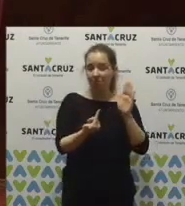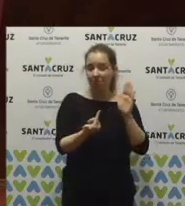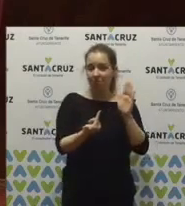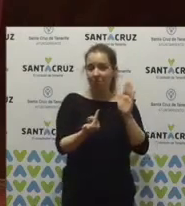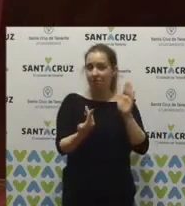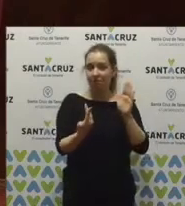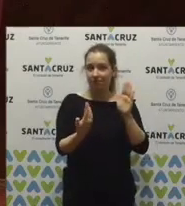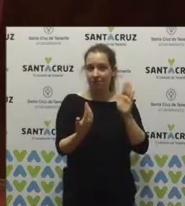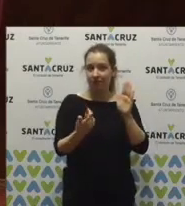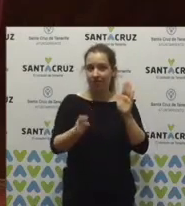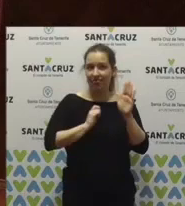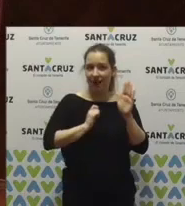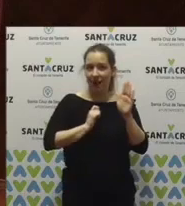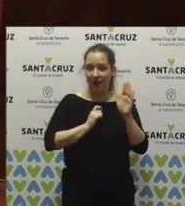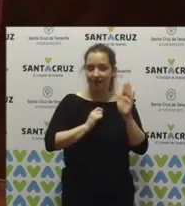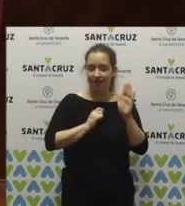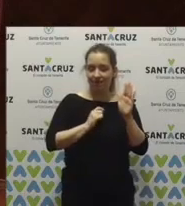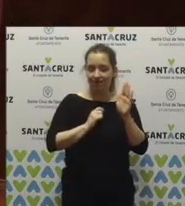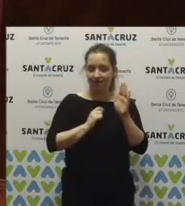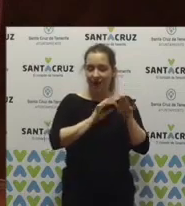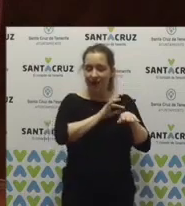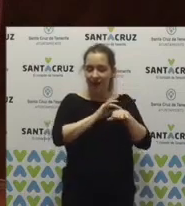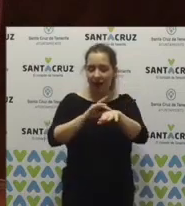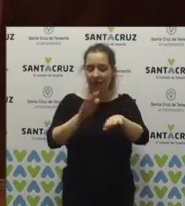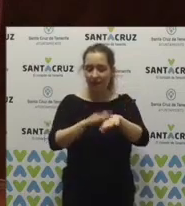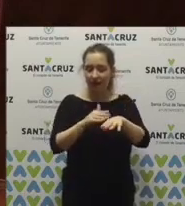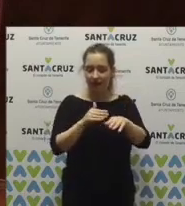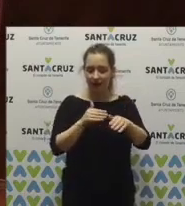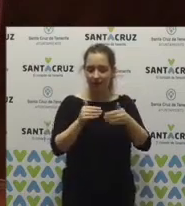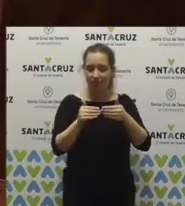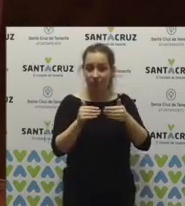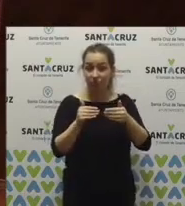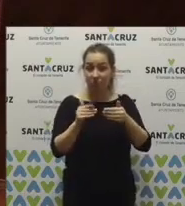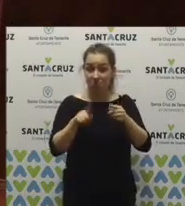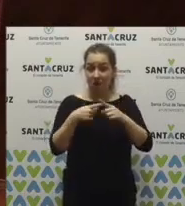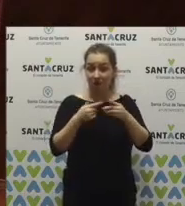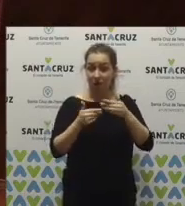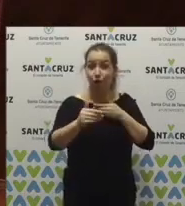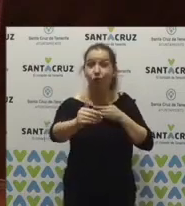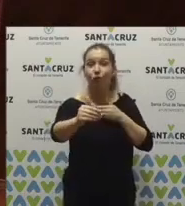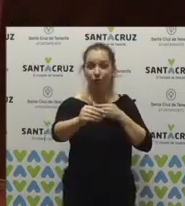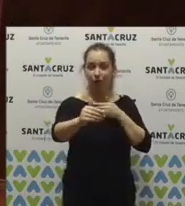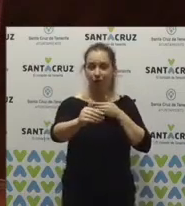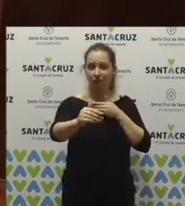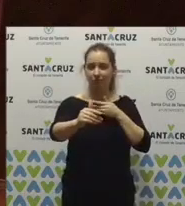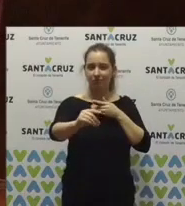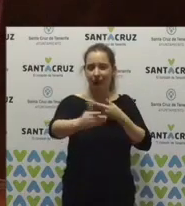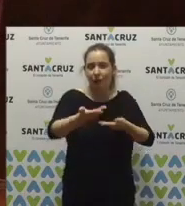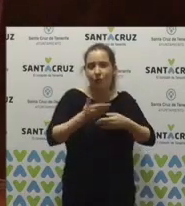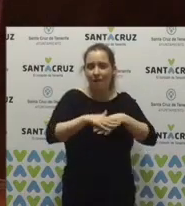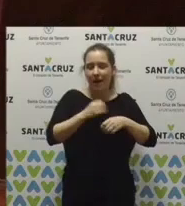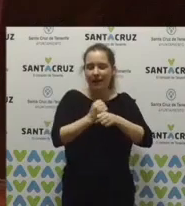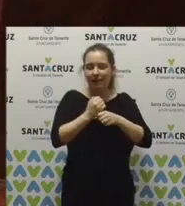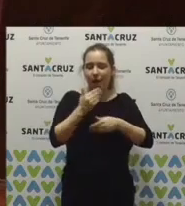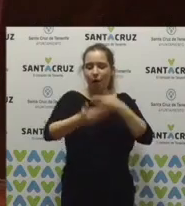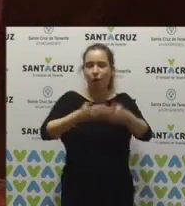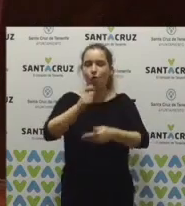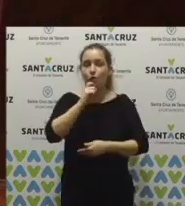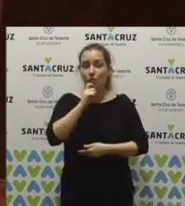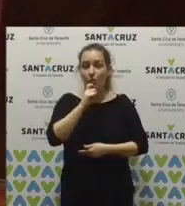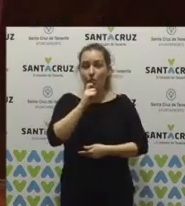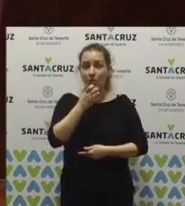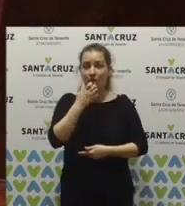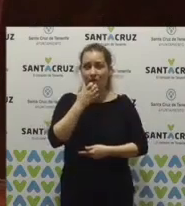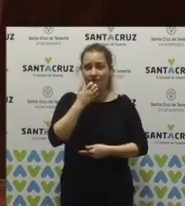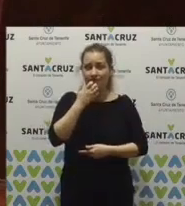a medio corto y largo plazo en santa cruz y es la primera vez por lo menos desde que yo tengo memoria que